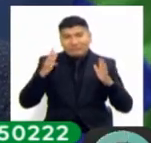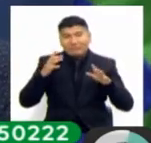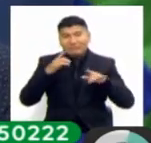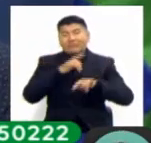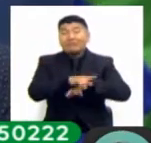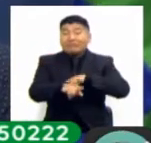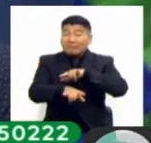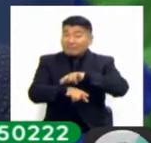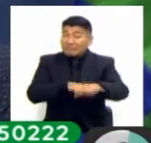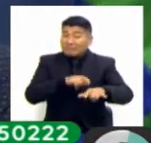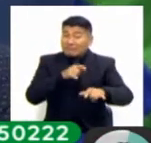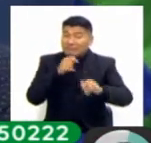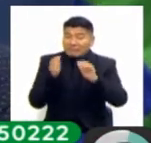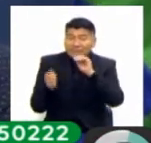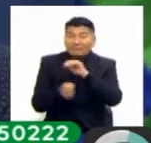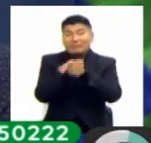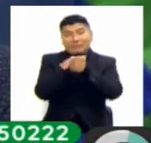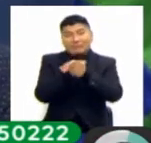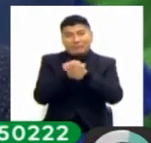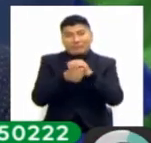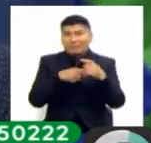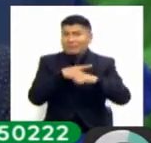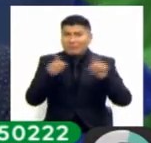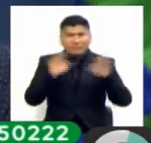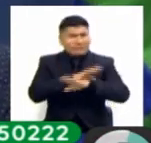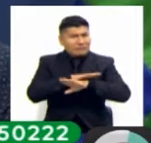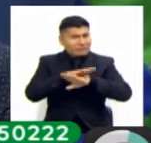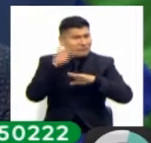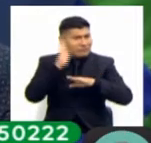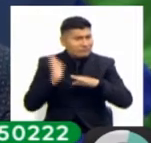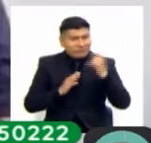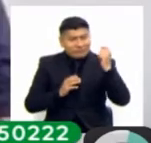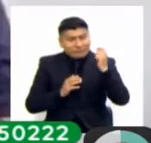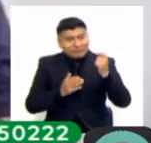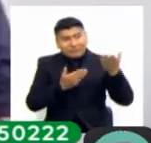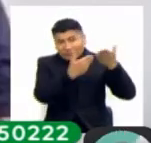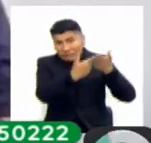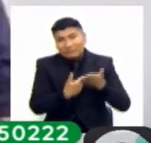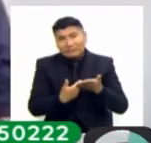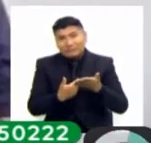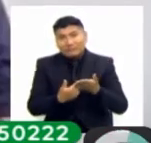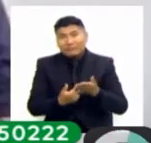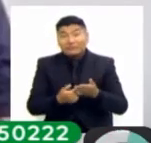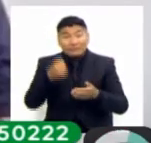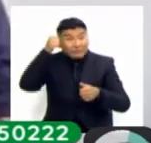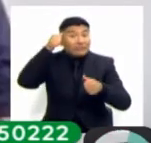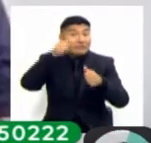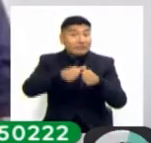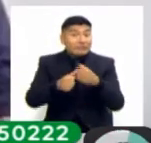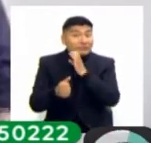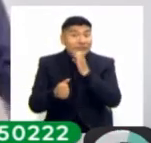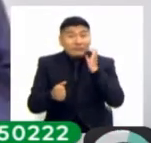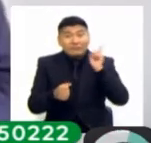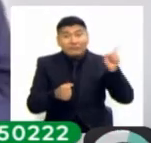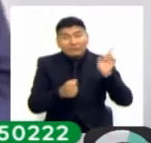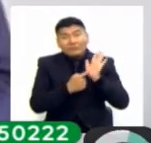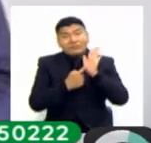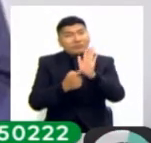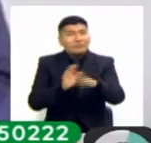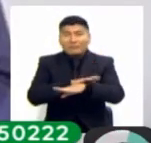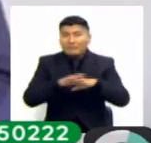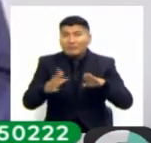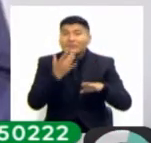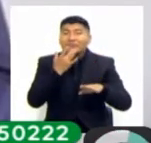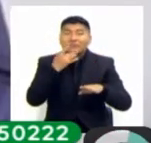estafa y no han podido probarlo en ninguna instancia nacional. Recordemos que Carlos Mesa denunció fraude electoral sin pruebas